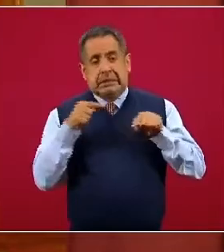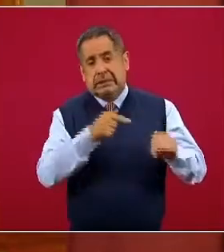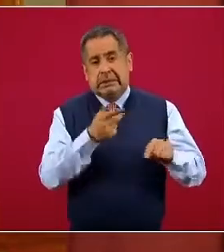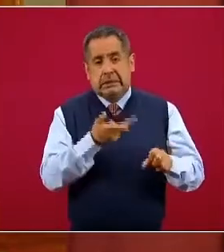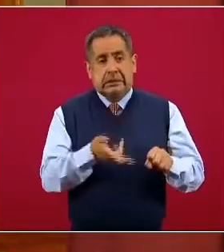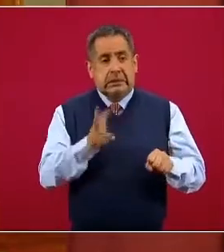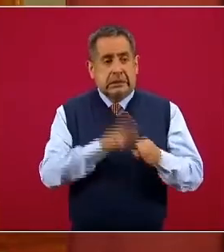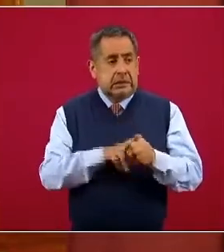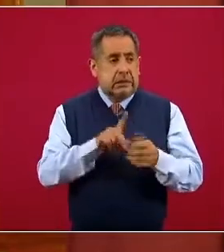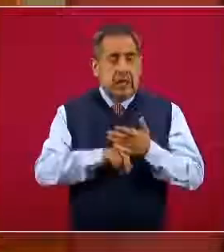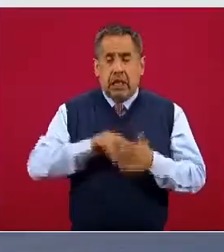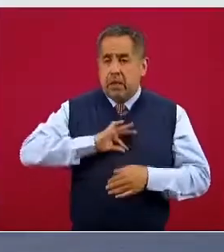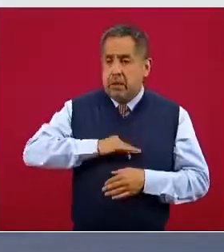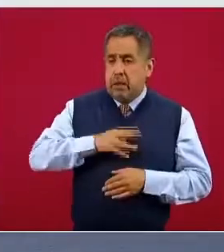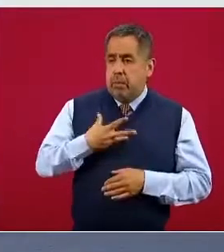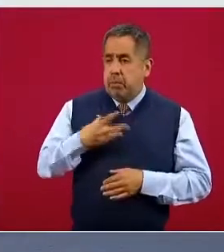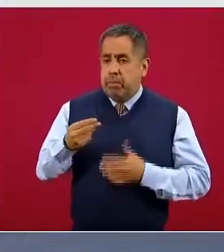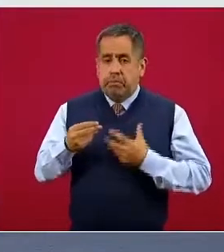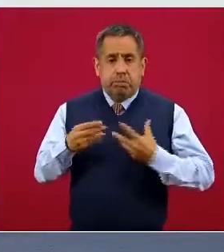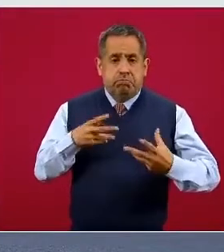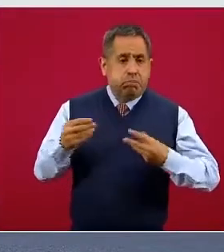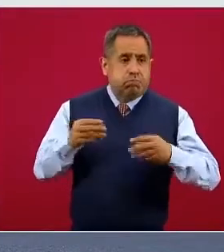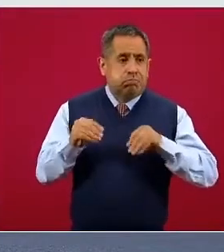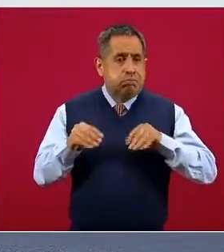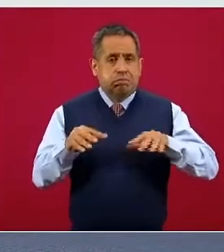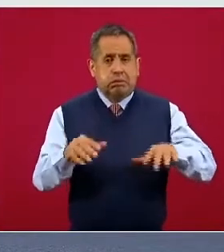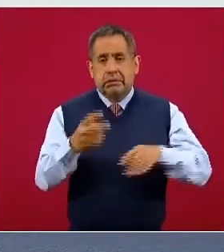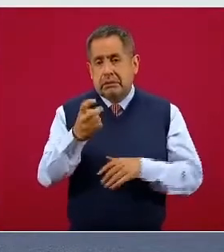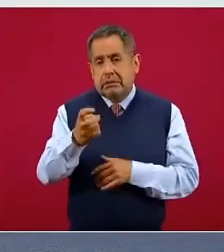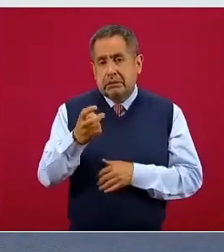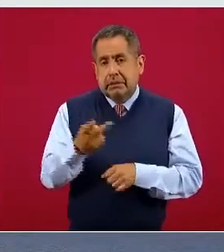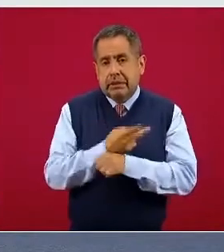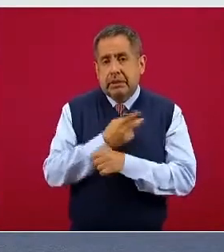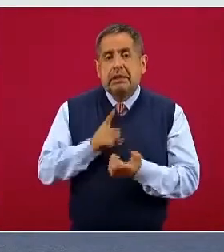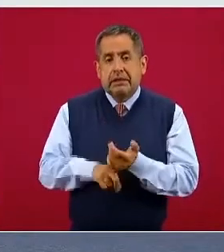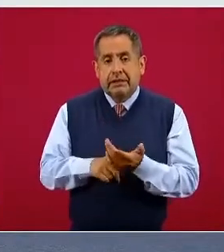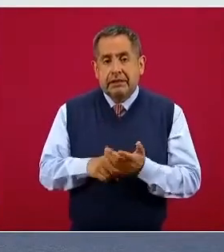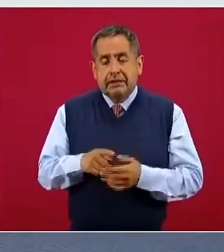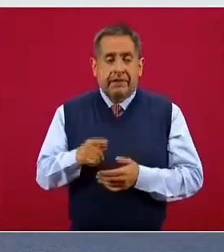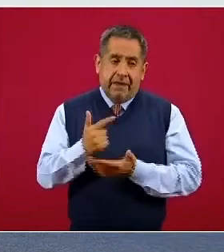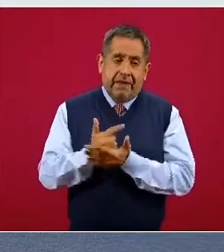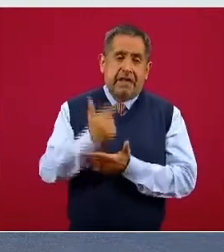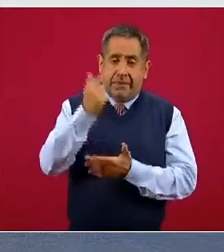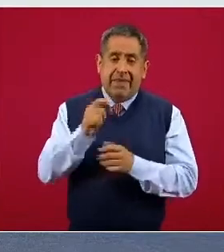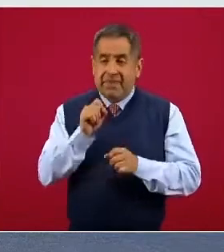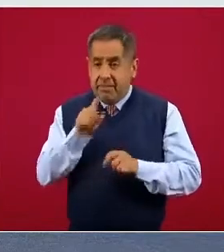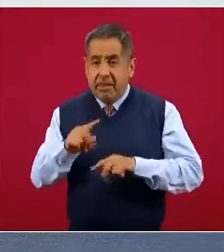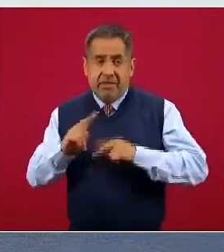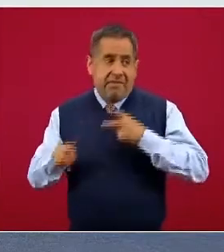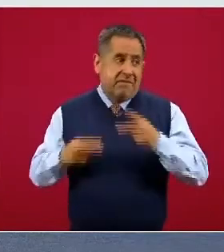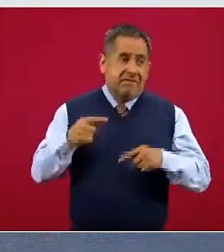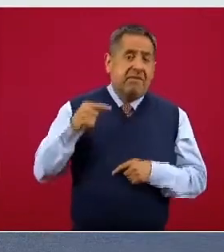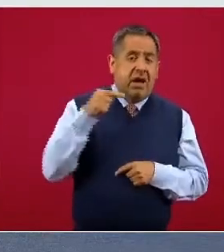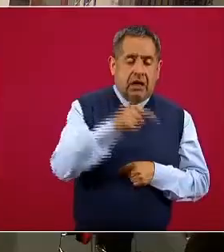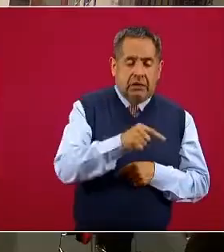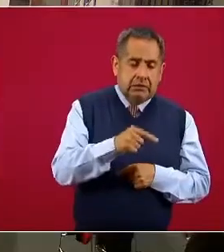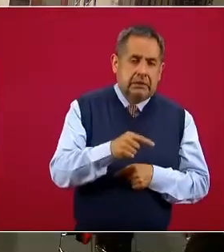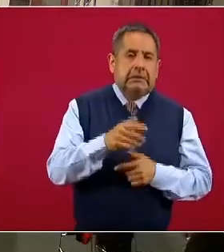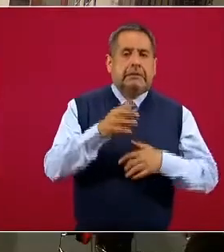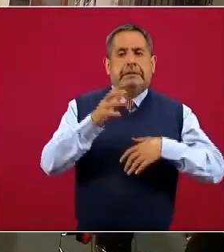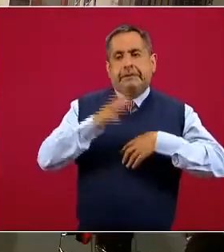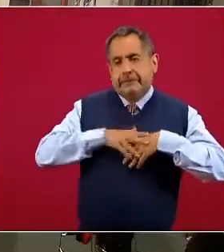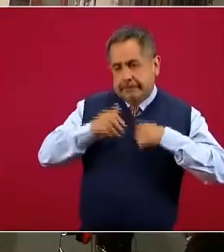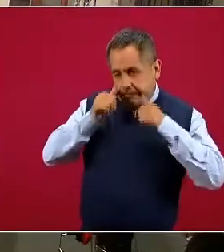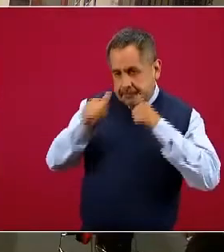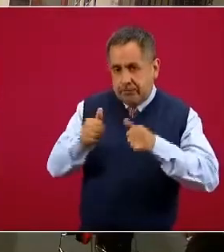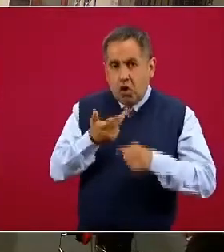la transmisión y generación de casos. A su vez sabemos que cuando esto ocurre, los casos graves también se presentan y por lo tanto entonces se incrementa